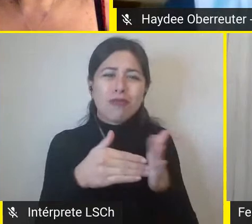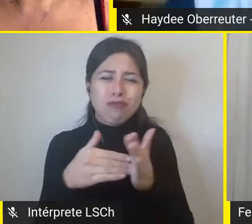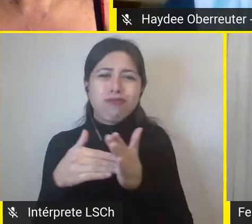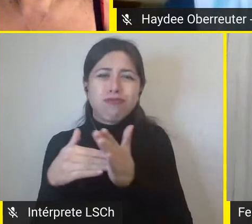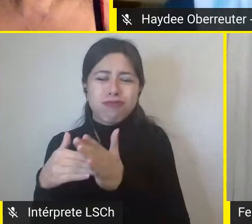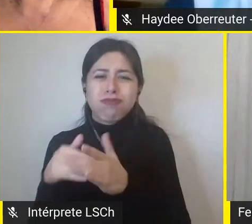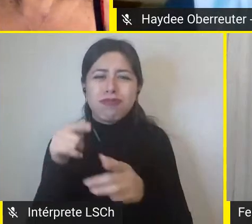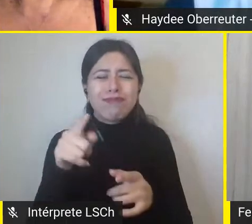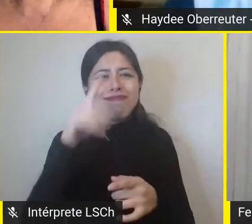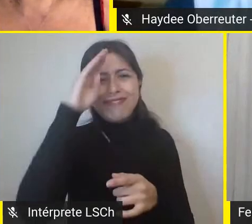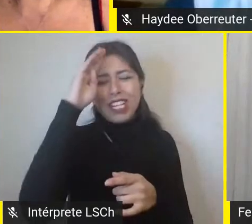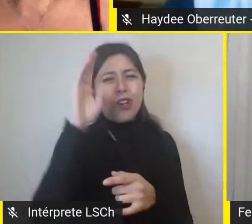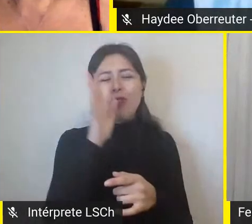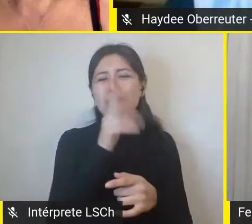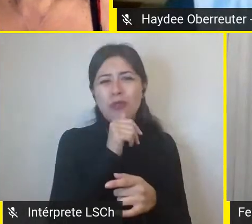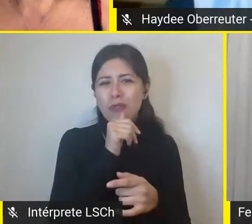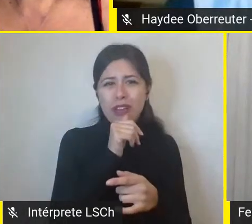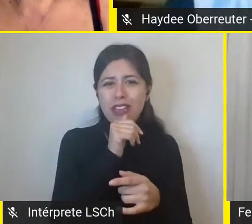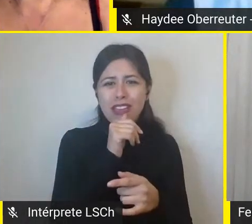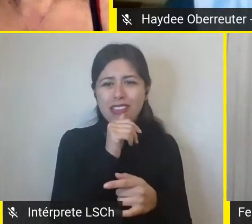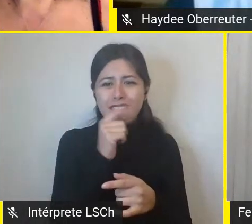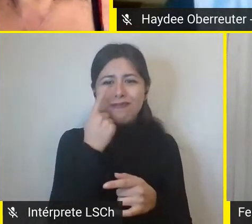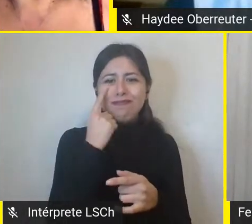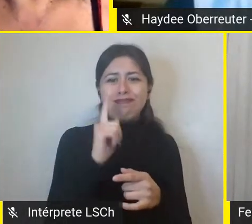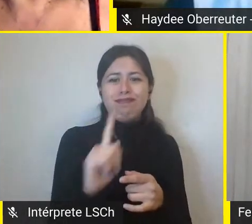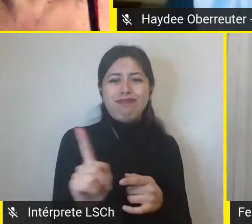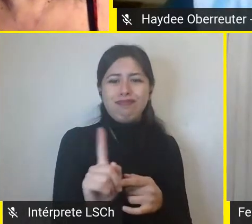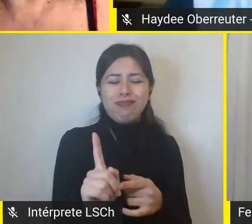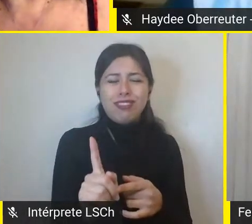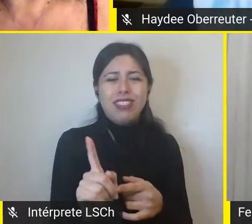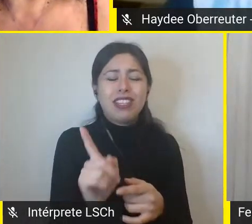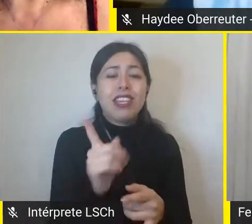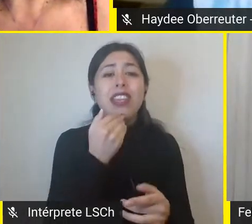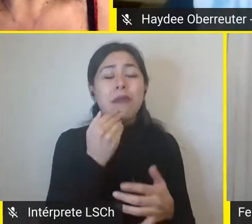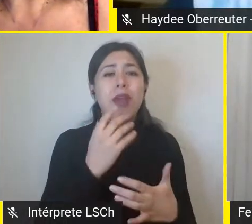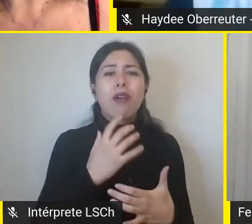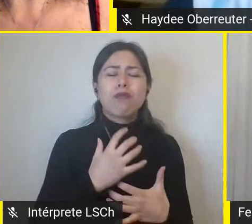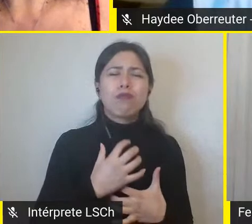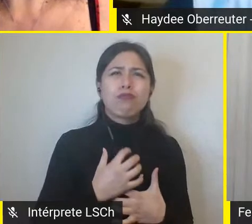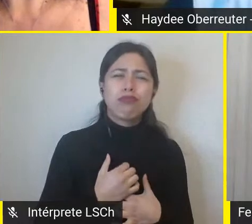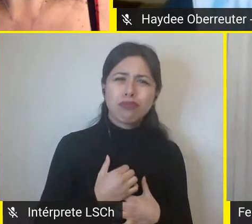y la decepción de personas que creíste que iban a actuar de una forma y actúan de otra.